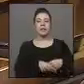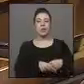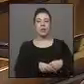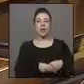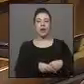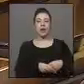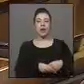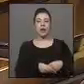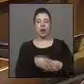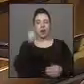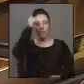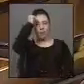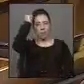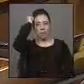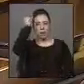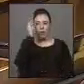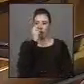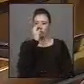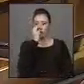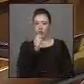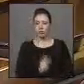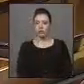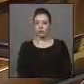a nuestro bombero de Osorno.